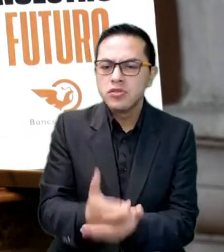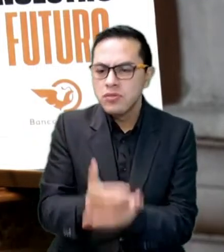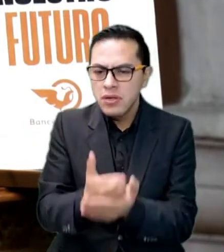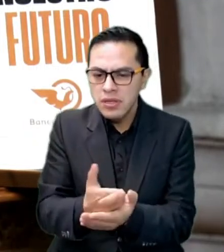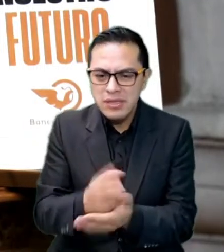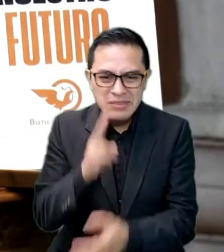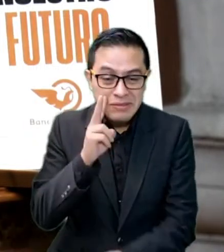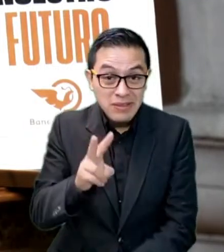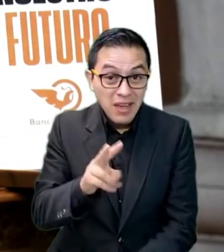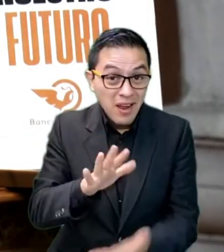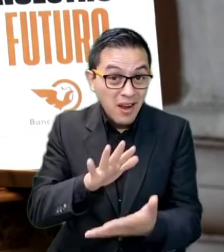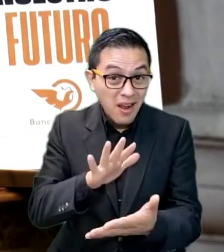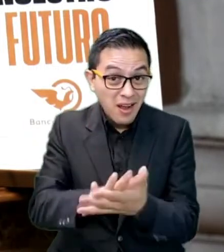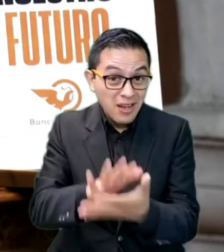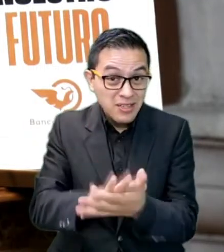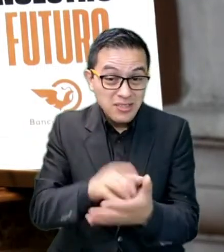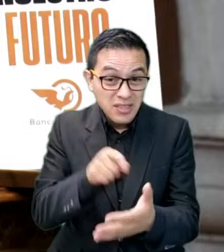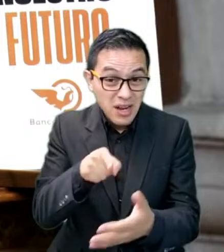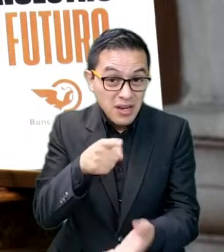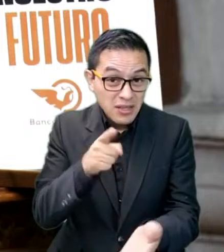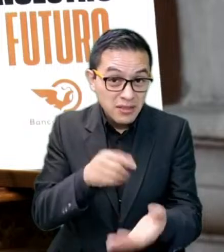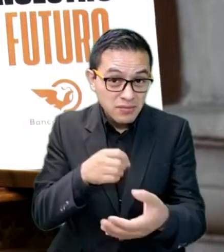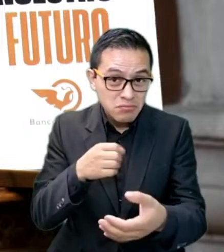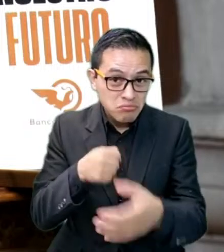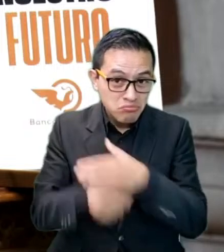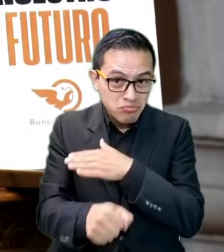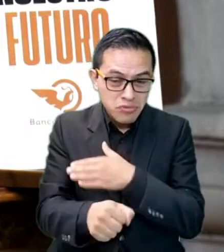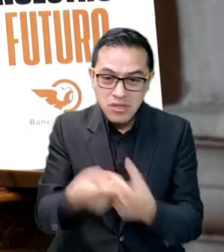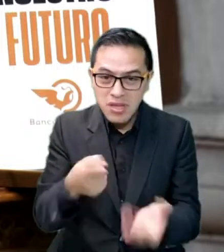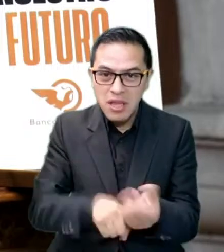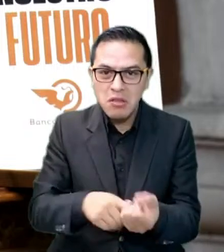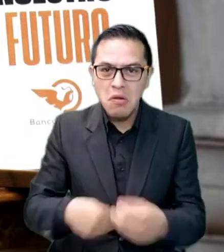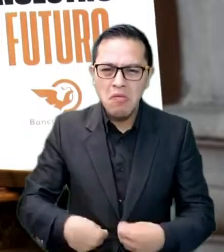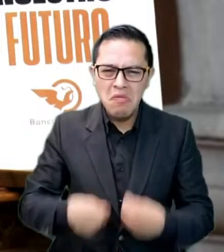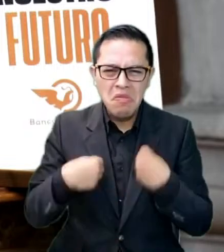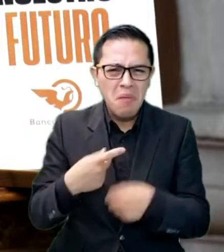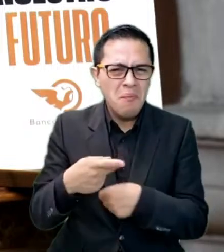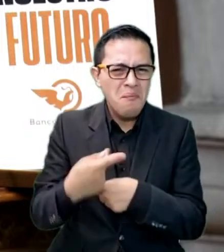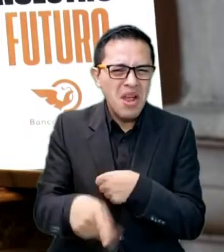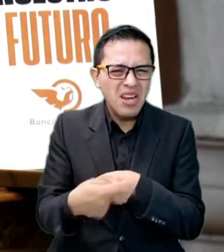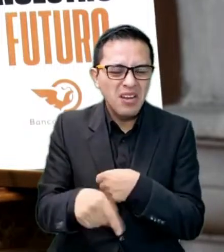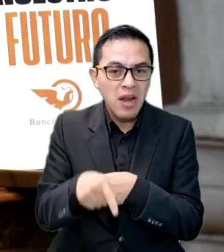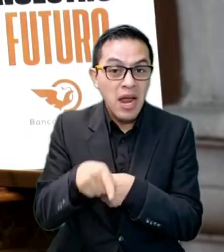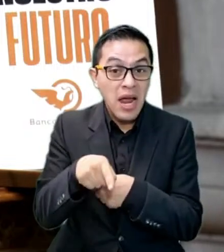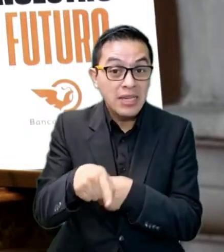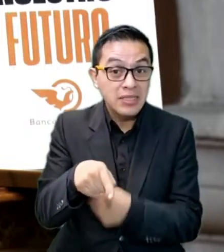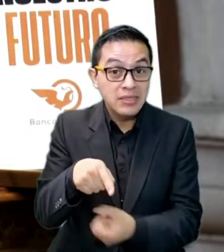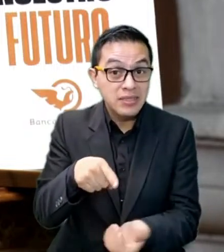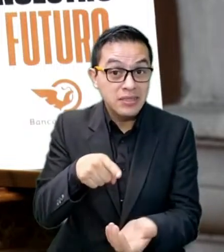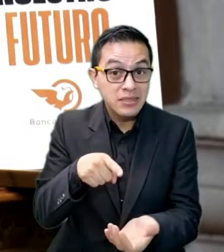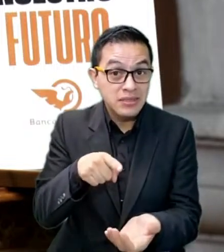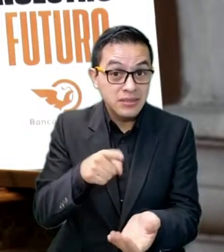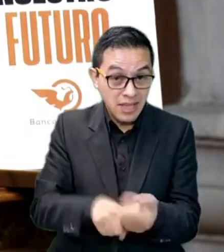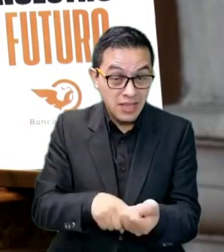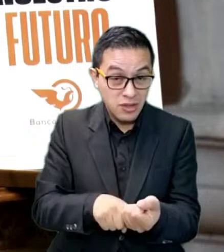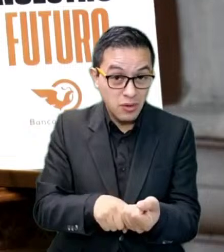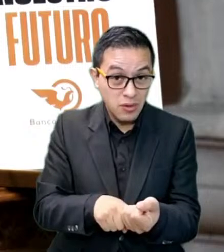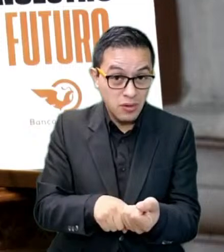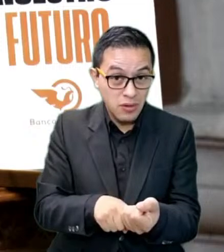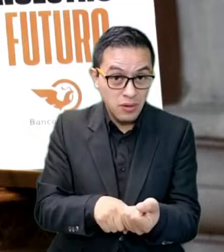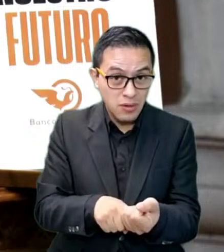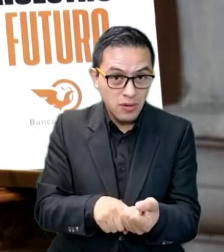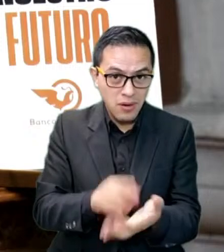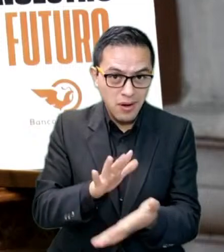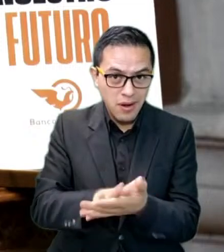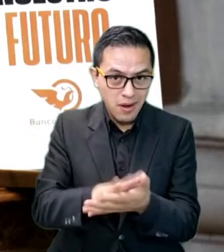duro describir. De una población de 34,000 personas que actualmente están presas en